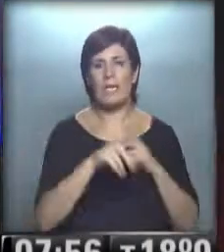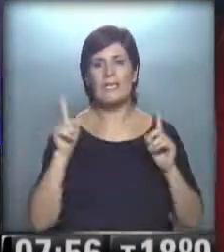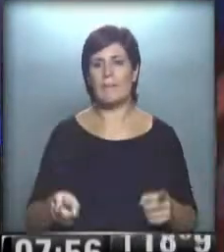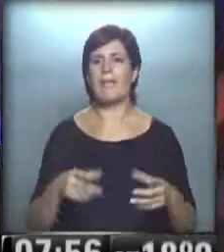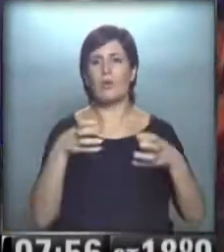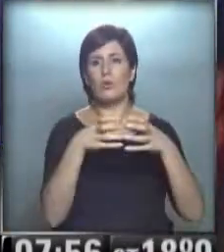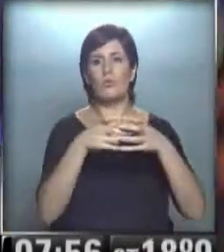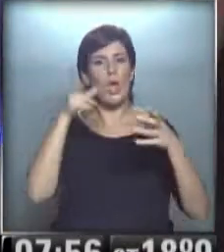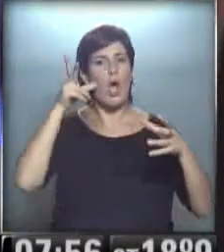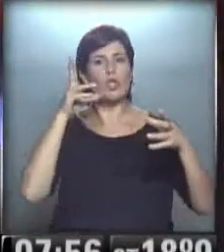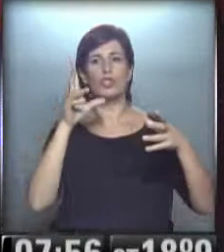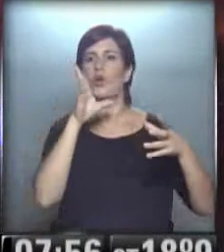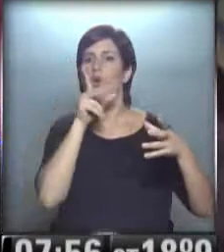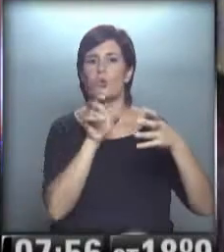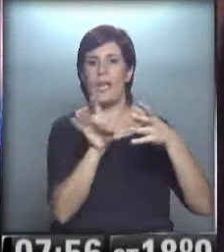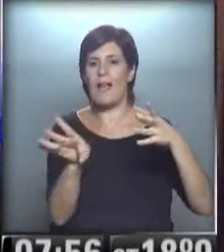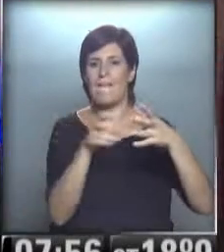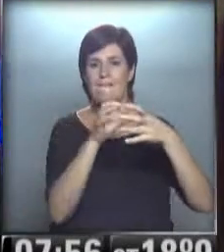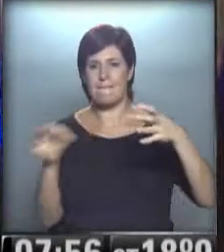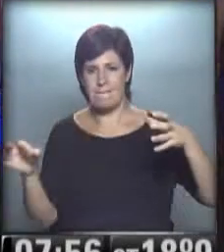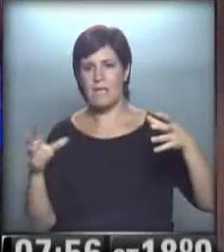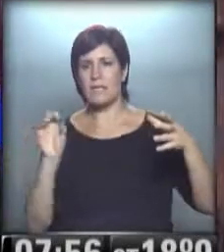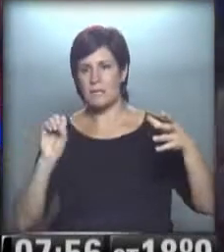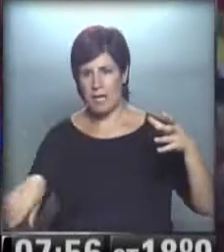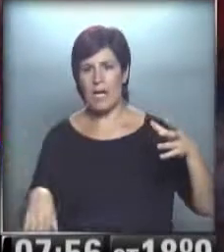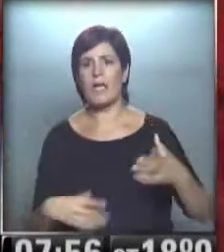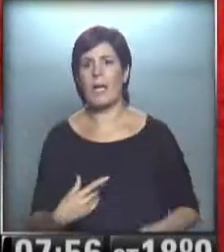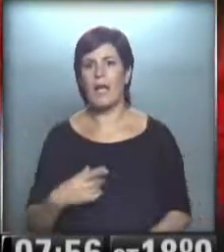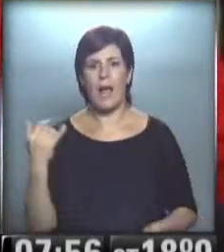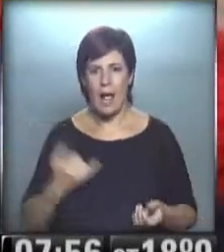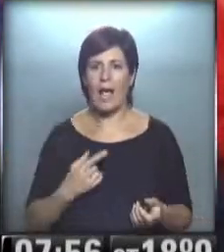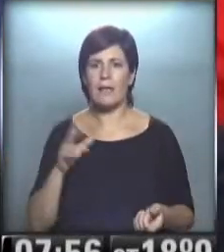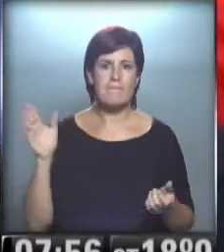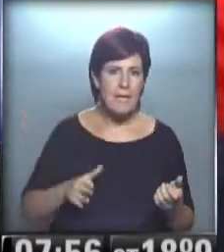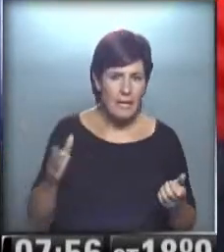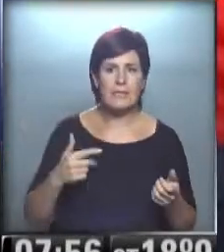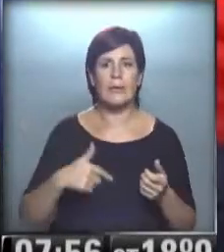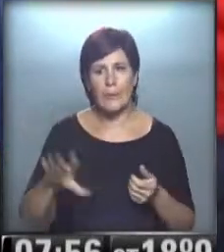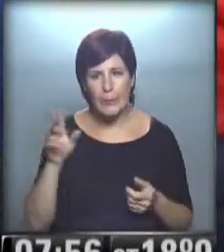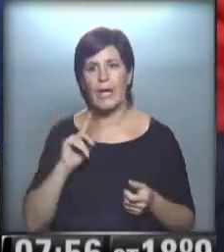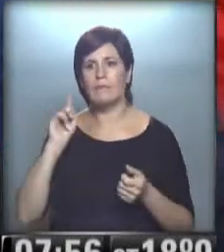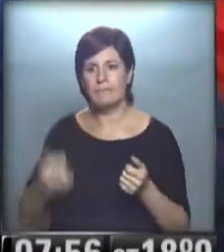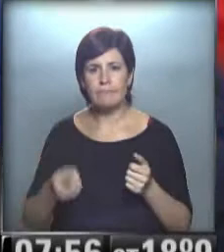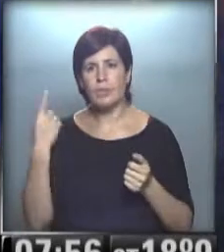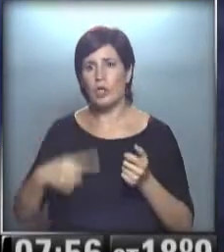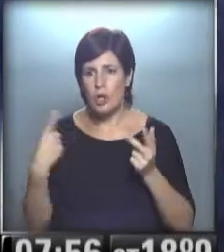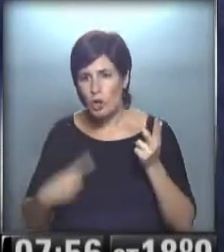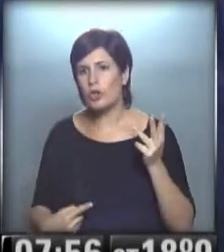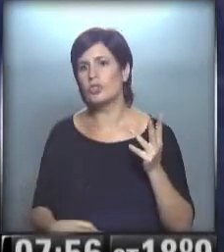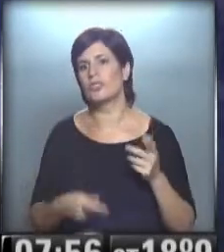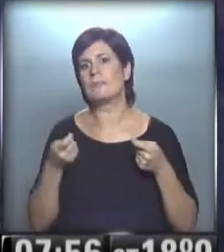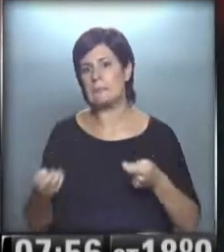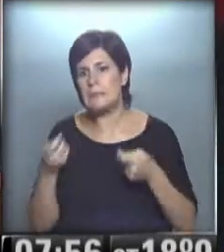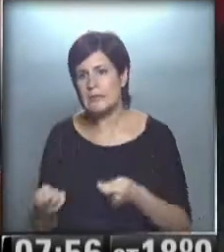que por el momento tiene amenazas de sanciones económicas, sanciones diplomáticas, pero que en el fondo tiene el